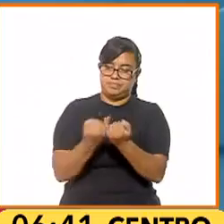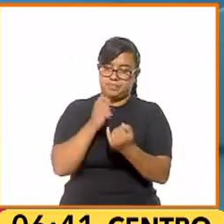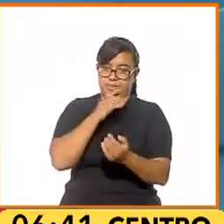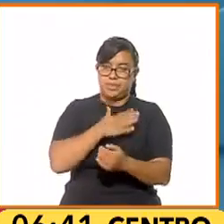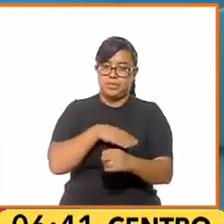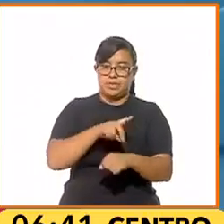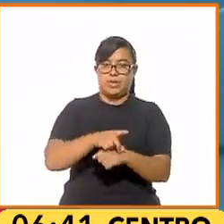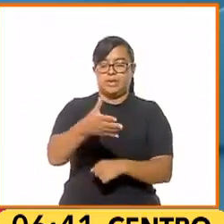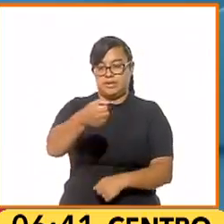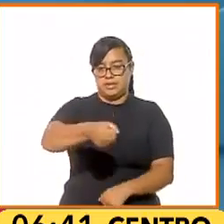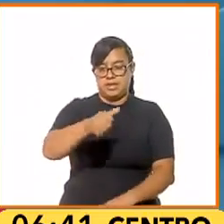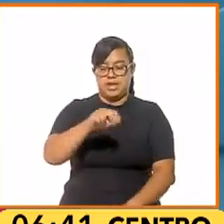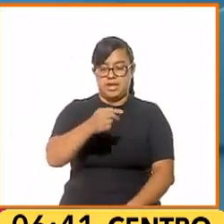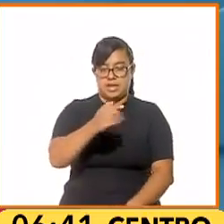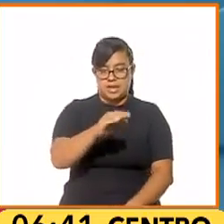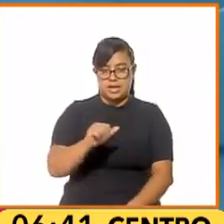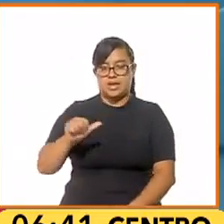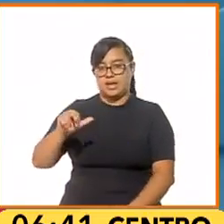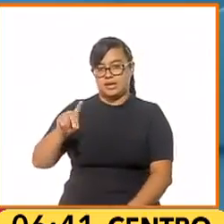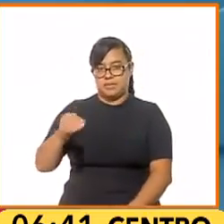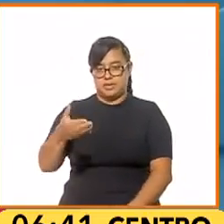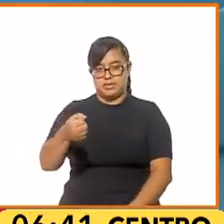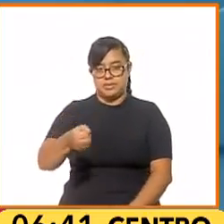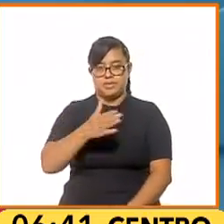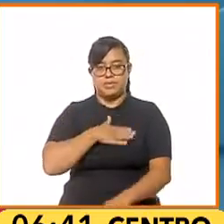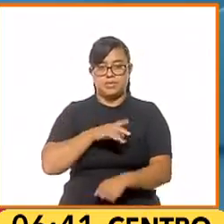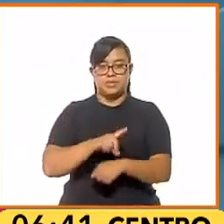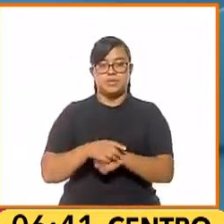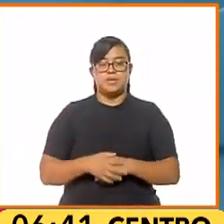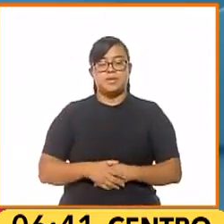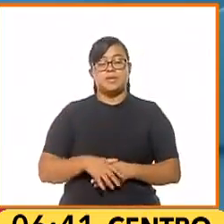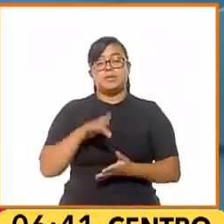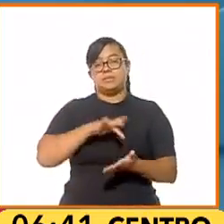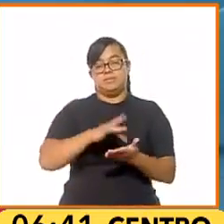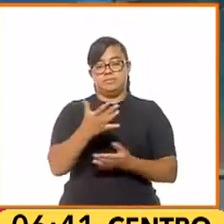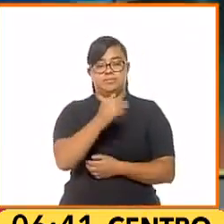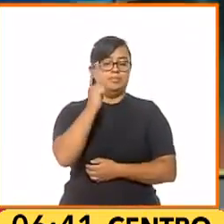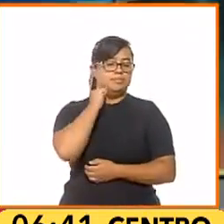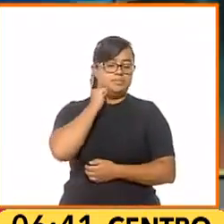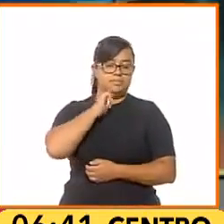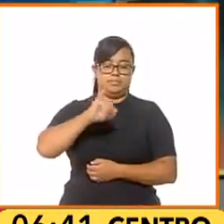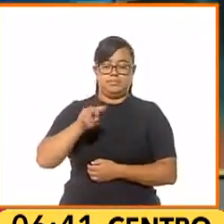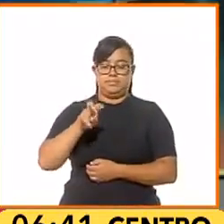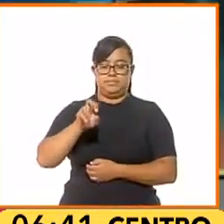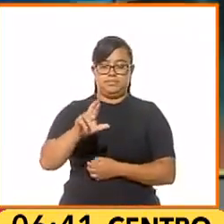Un saludo, Angélica y Armando. Gracias. Buenos días. Gracias al senador Javier Corral por esta comunicación.